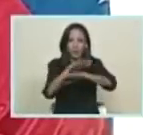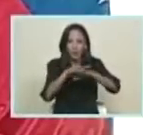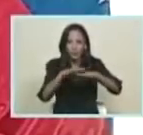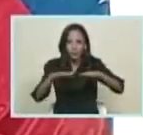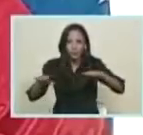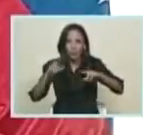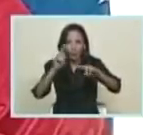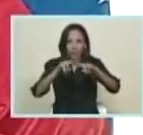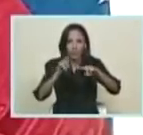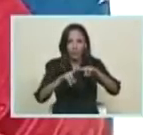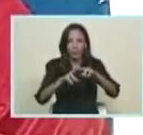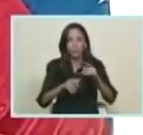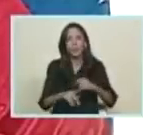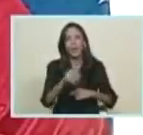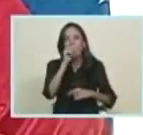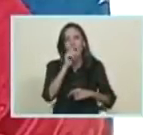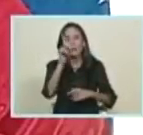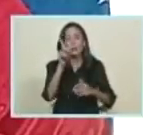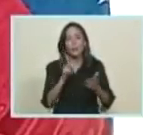1920.